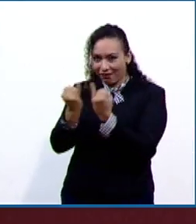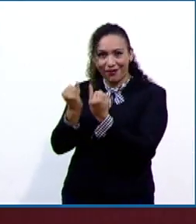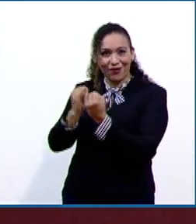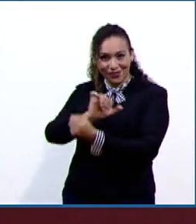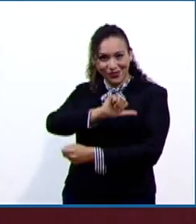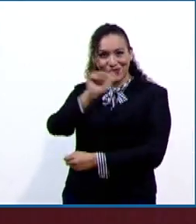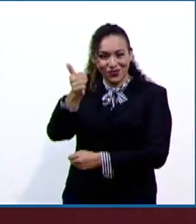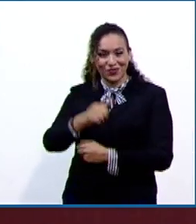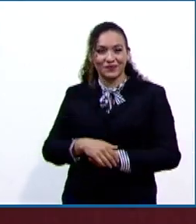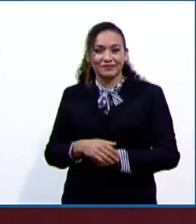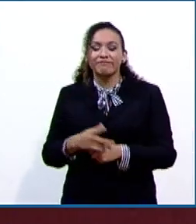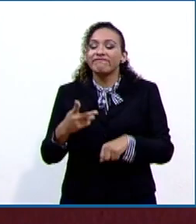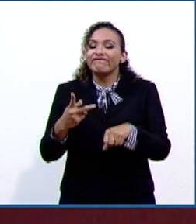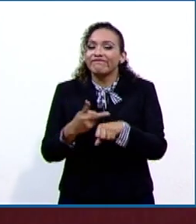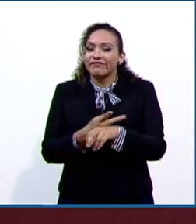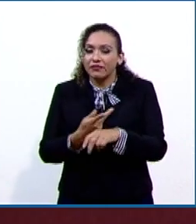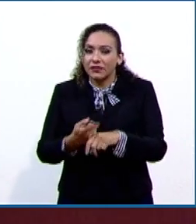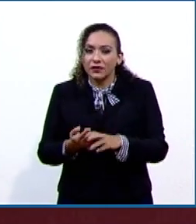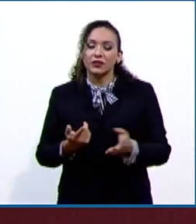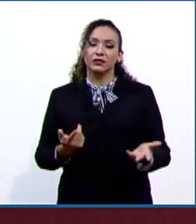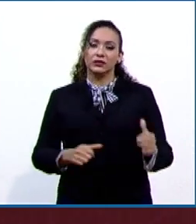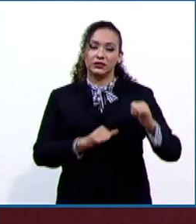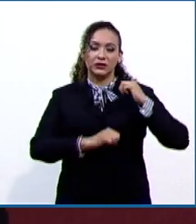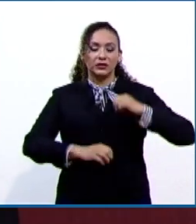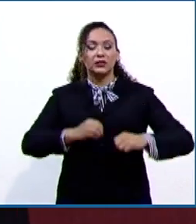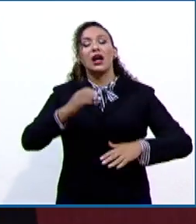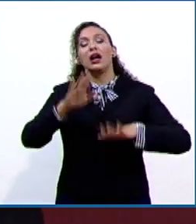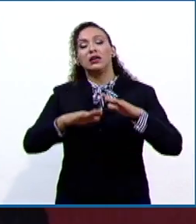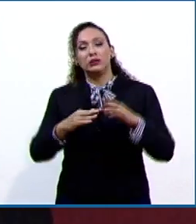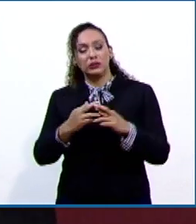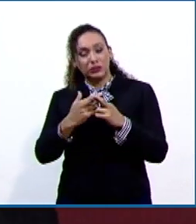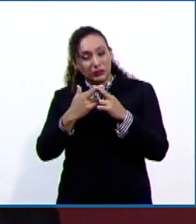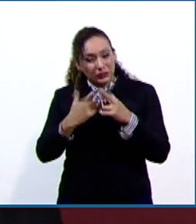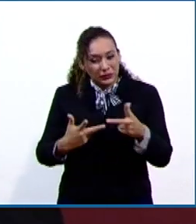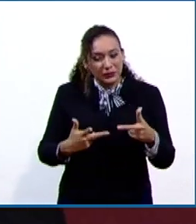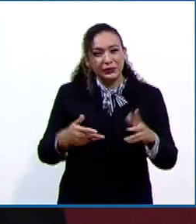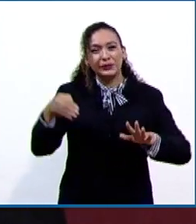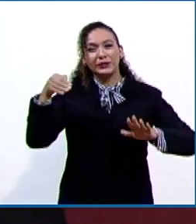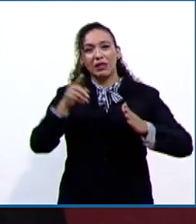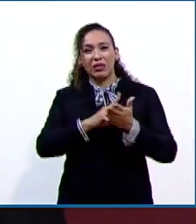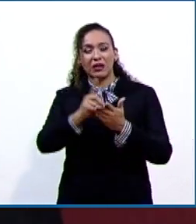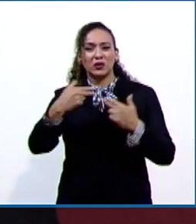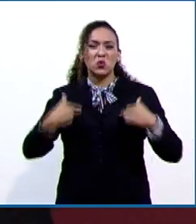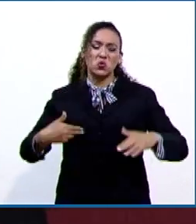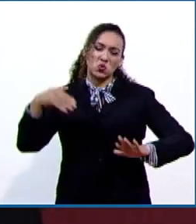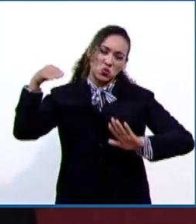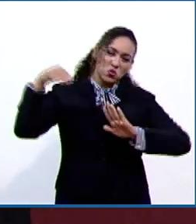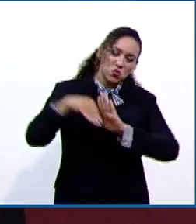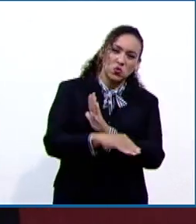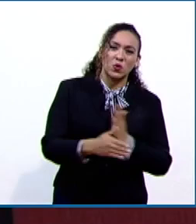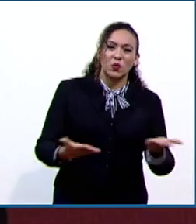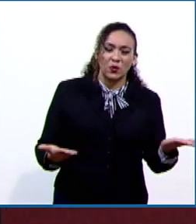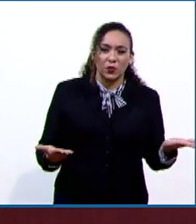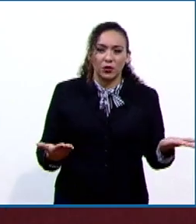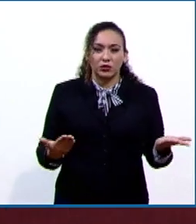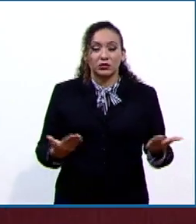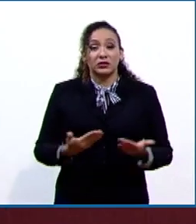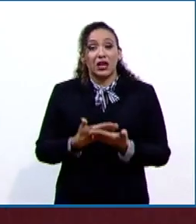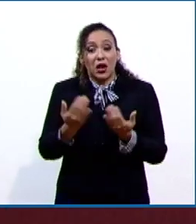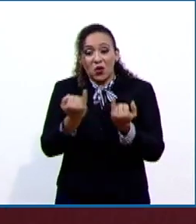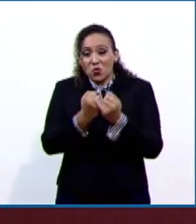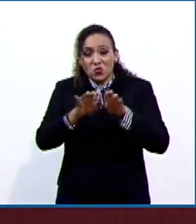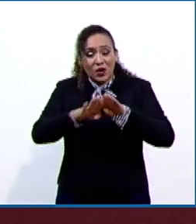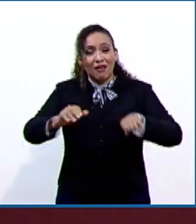Llegan acompañadas por la posverdad y la posdemocracia, y ahora también